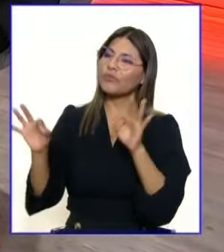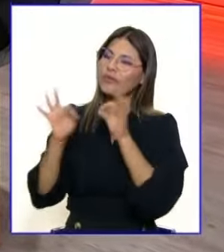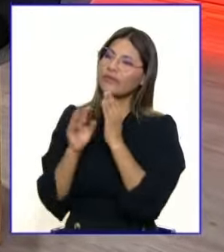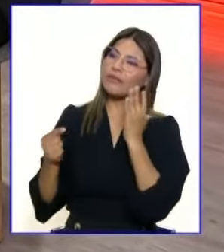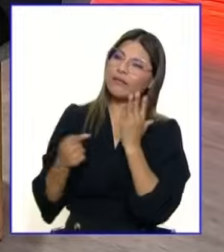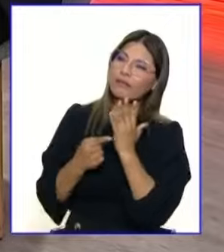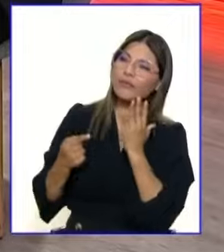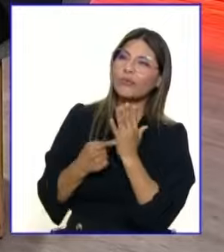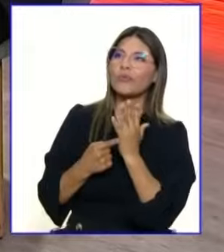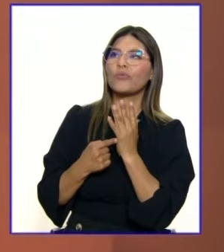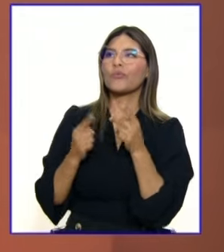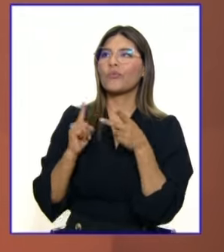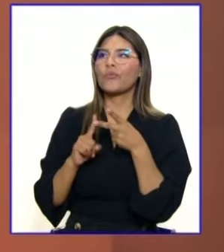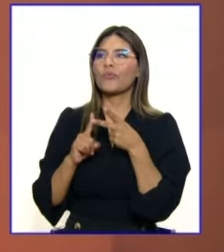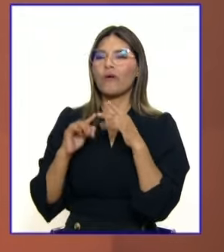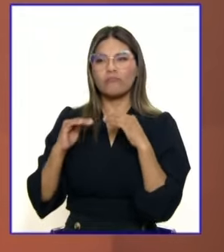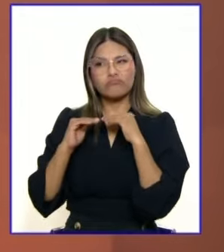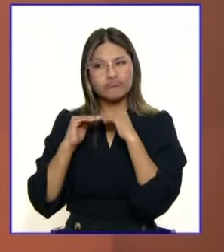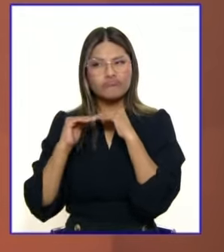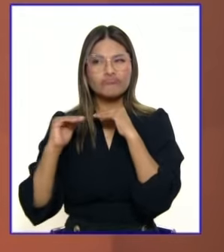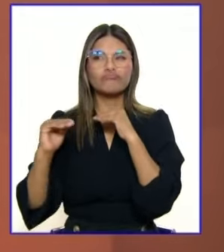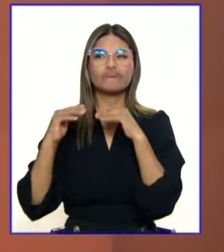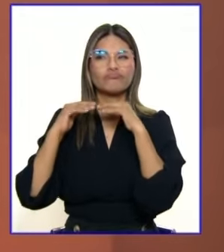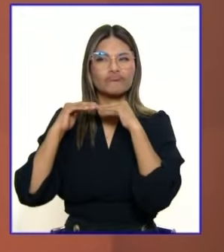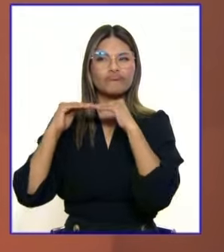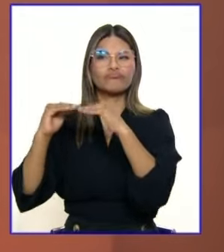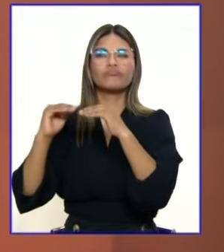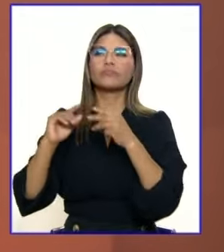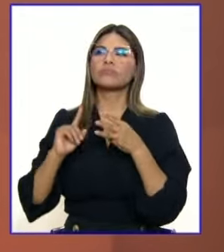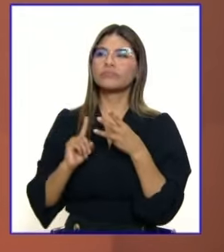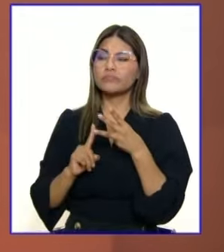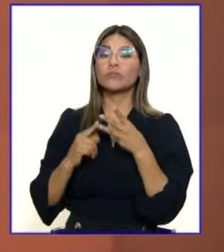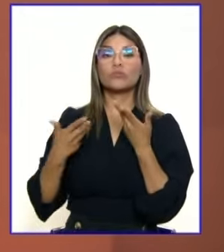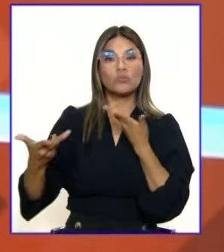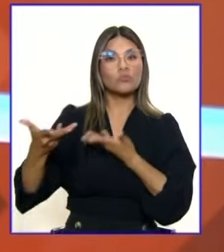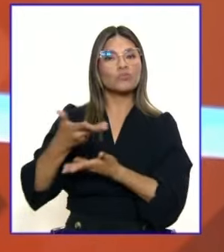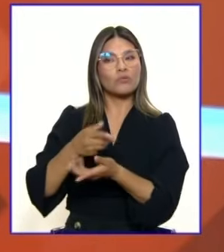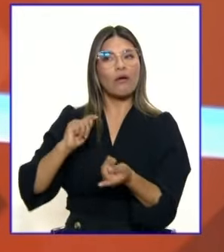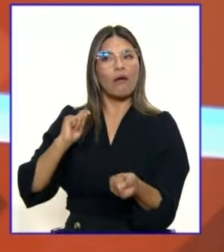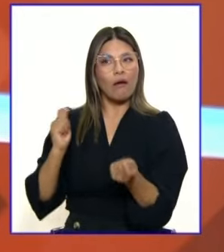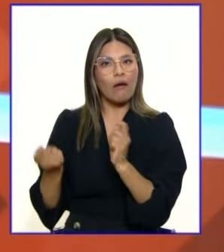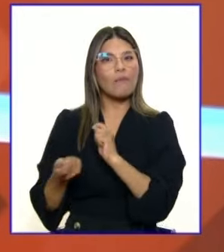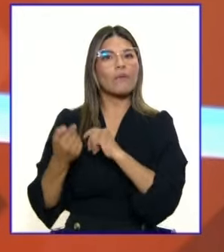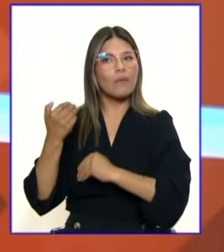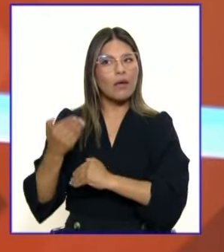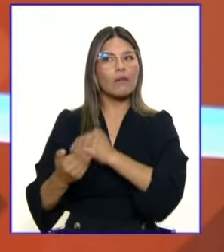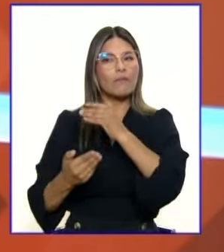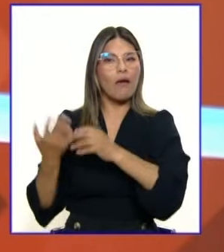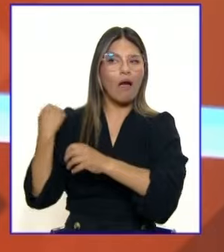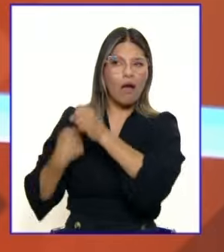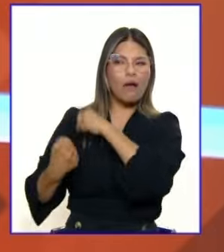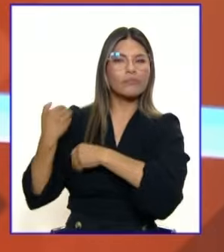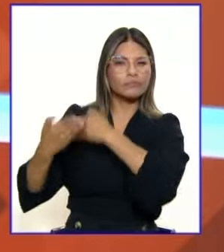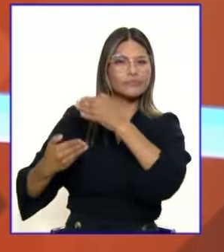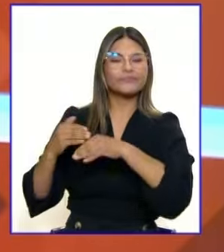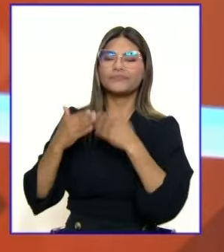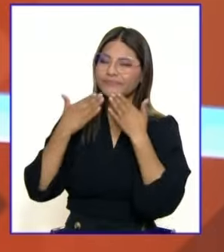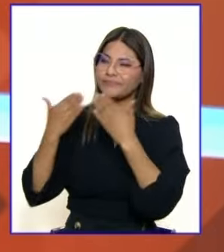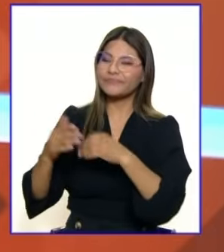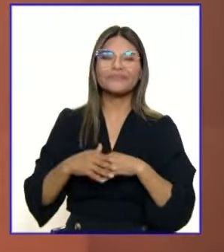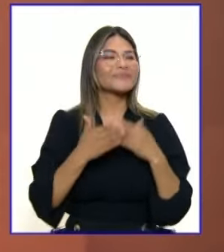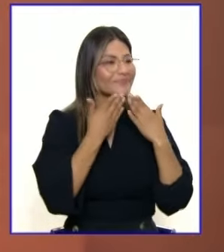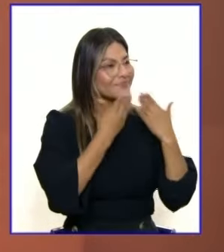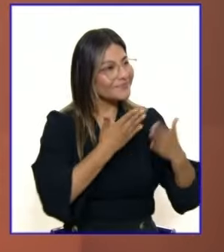el desarrollo con sostenibilidad que se viene promoviendo, ¿no? Cómo ha ido cambiando, evolucionando en los últimos años. Muy amable. Muchas gracias. Un